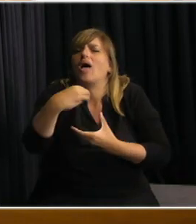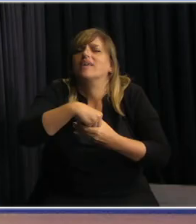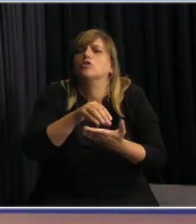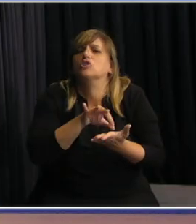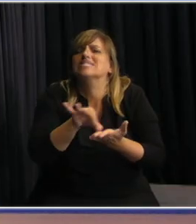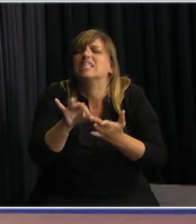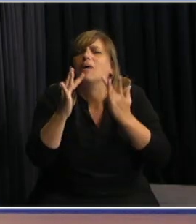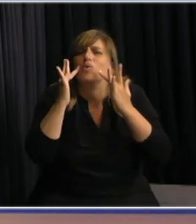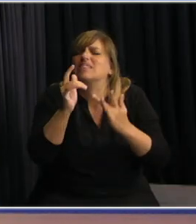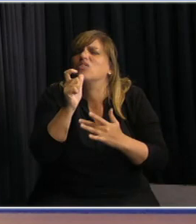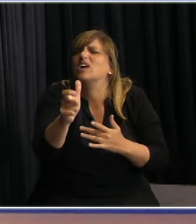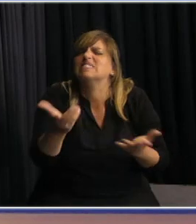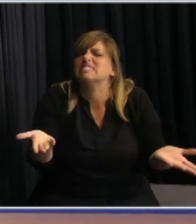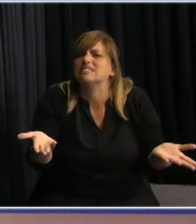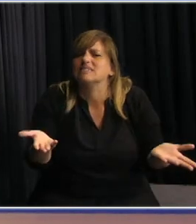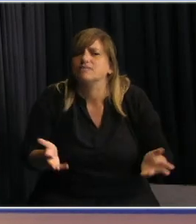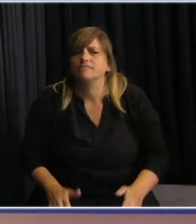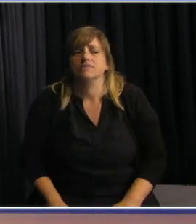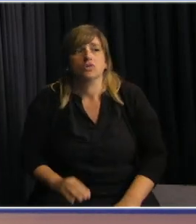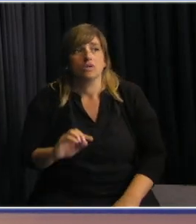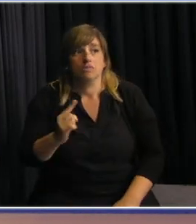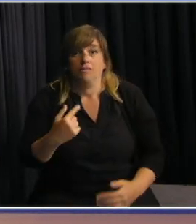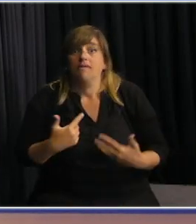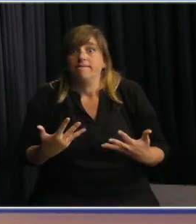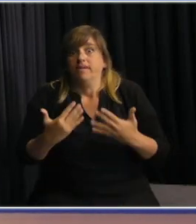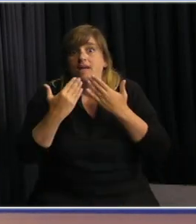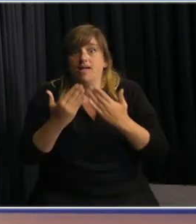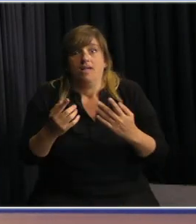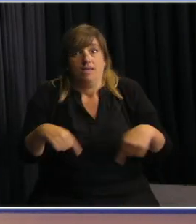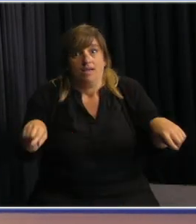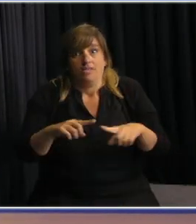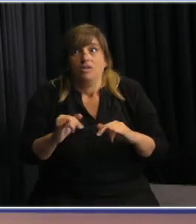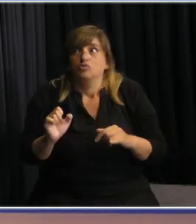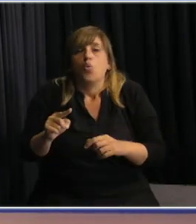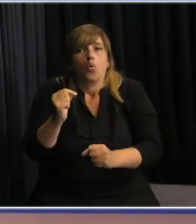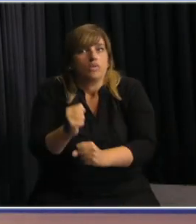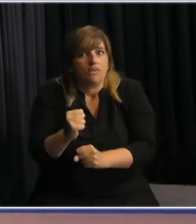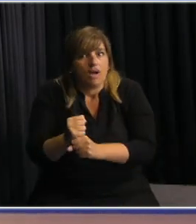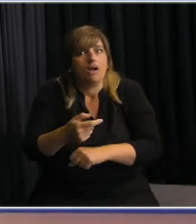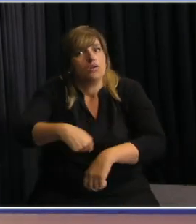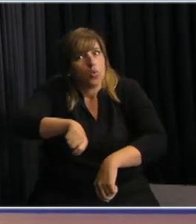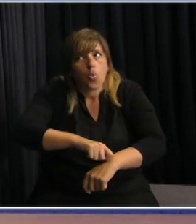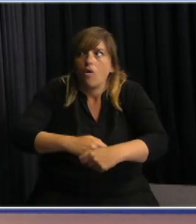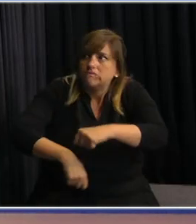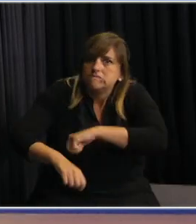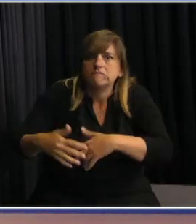educativo? Sobre lo primero, yo le agradezco a los demás y no hablo sobre mi tarea.